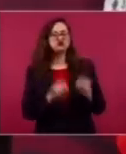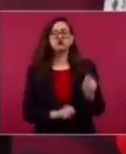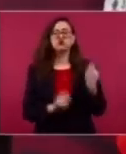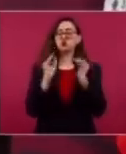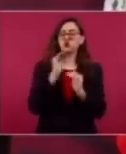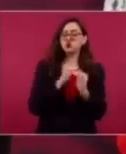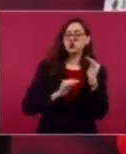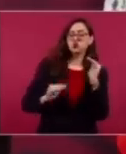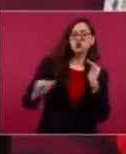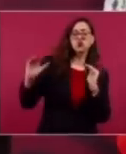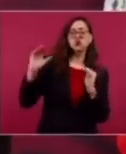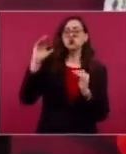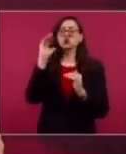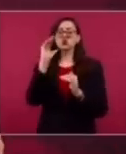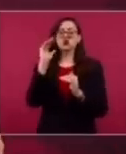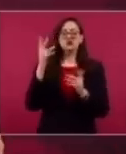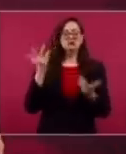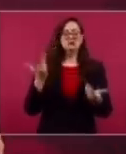son sinónimo